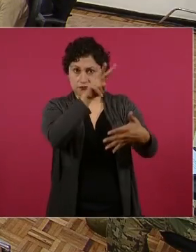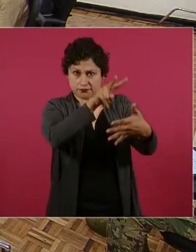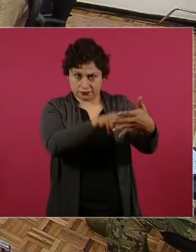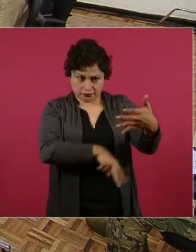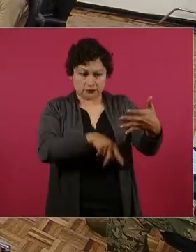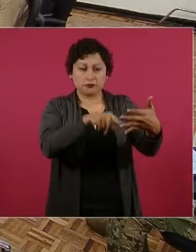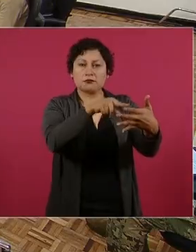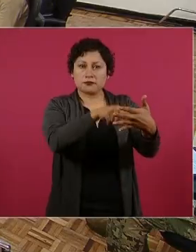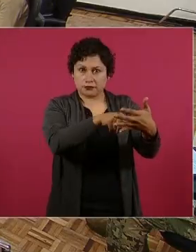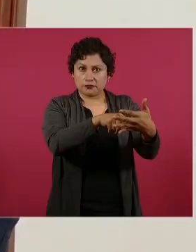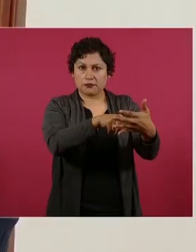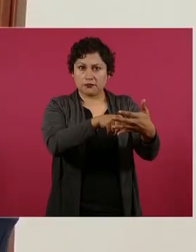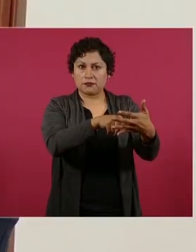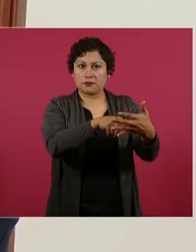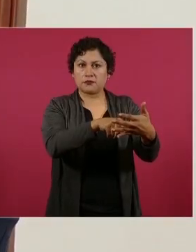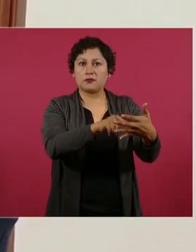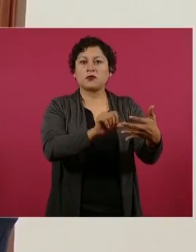ese artículo